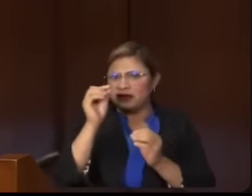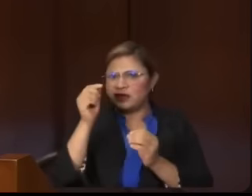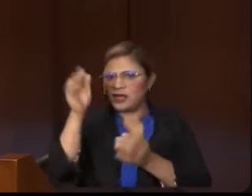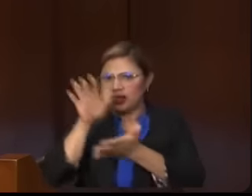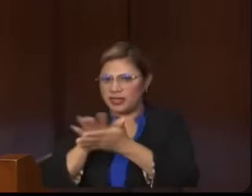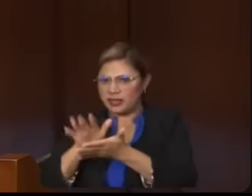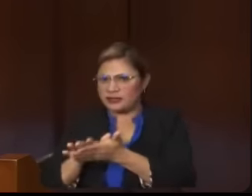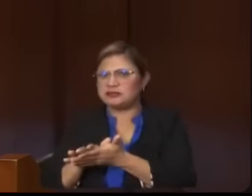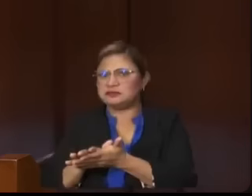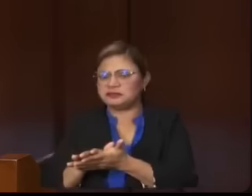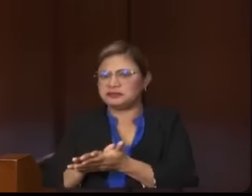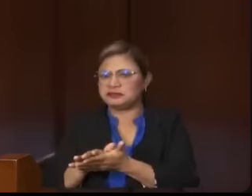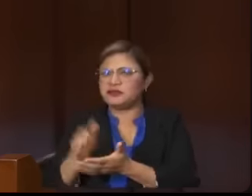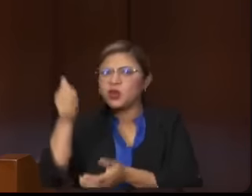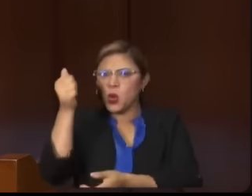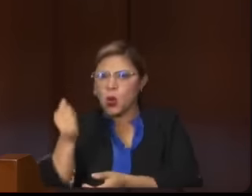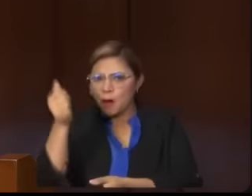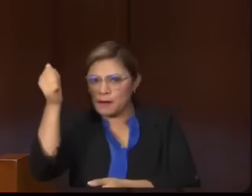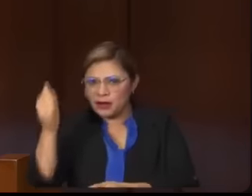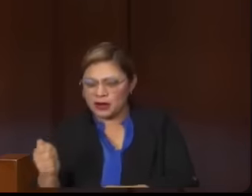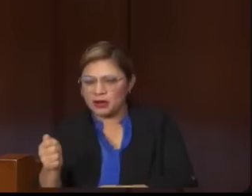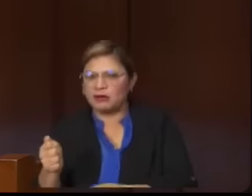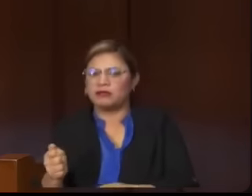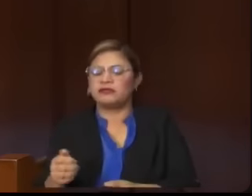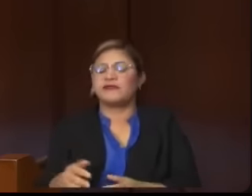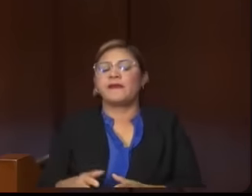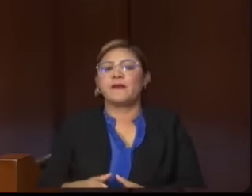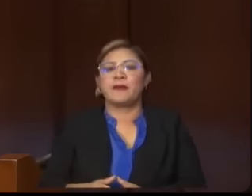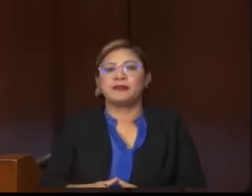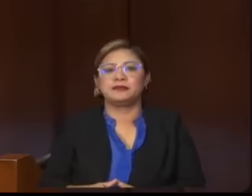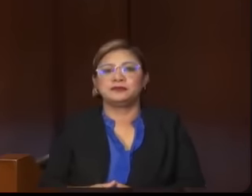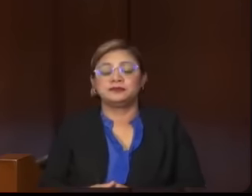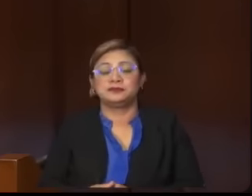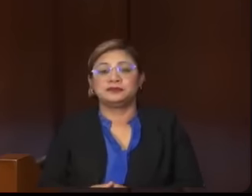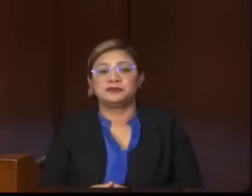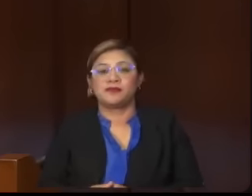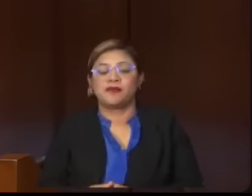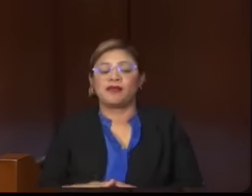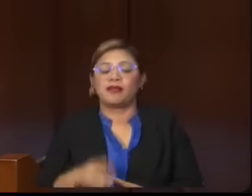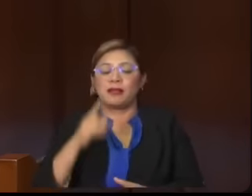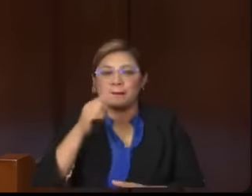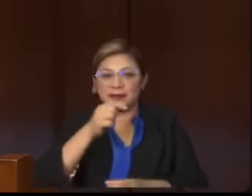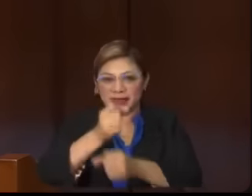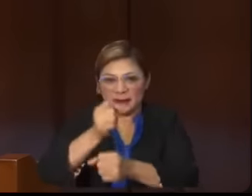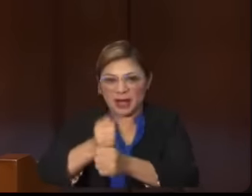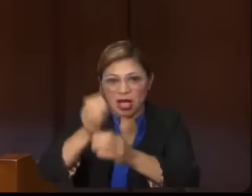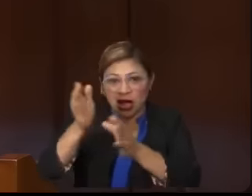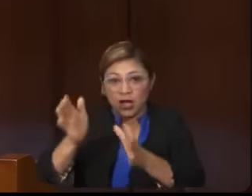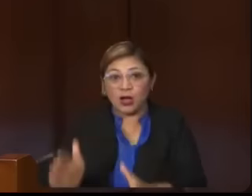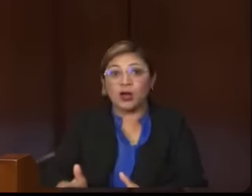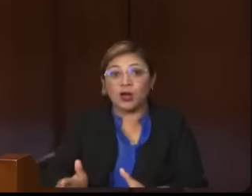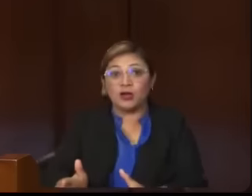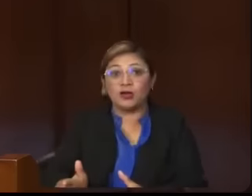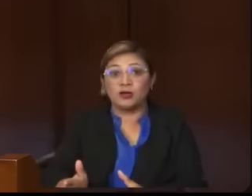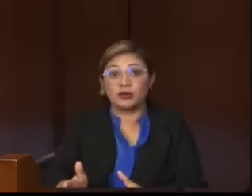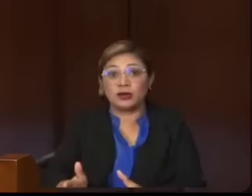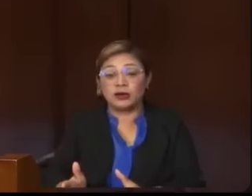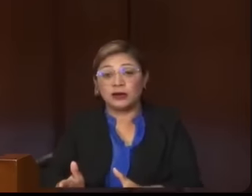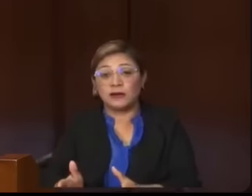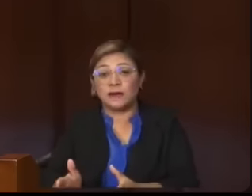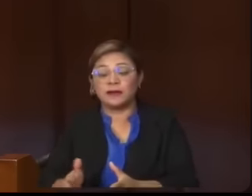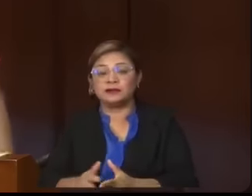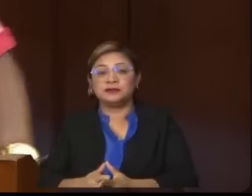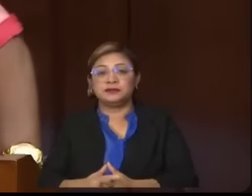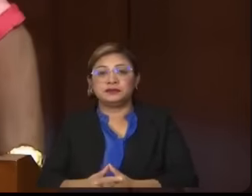medidas que irían en detrimento de los trabajadores y de las trabajadoras